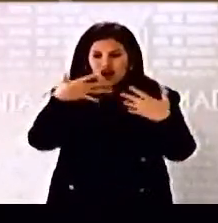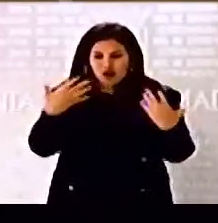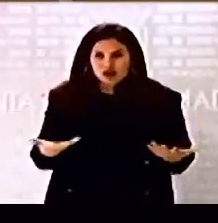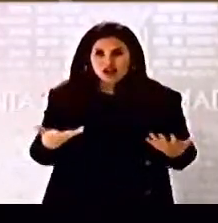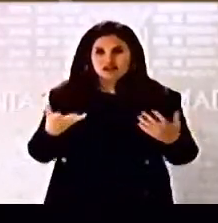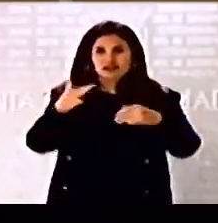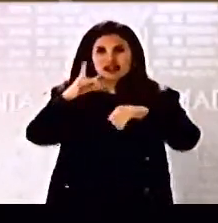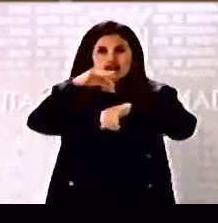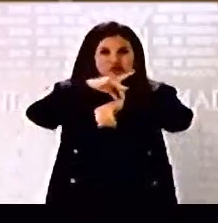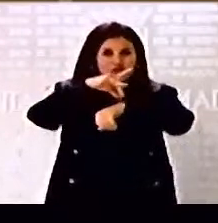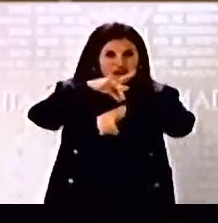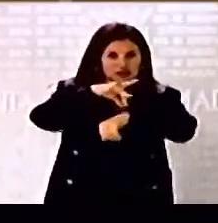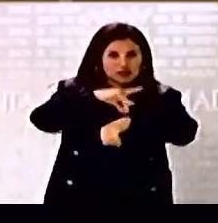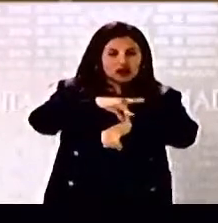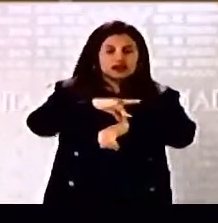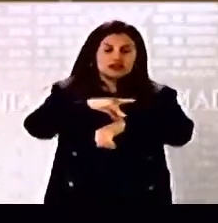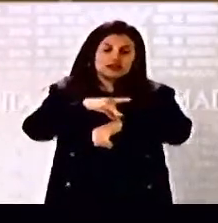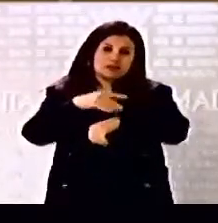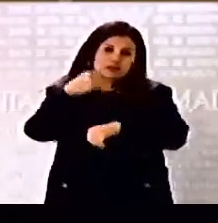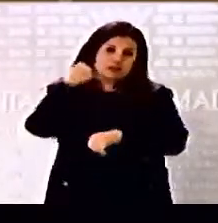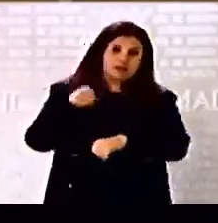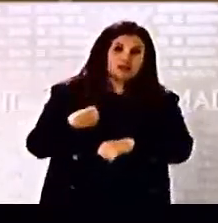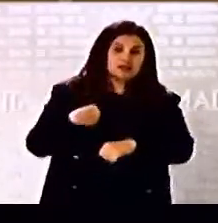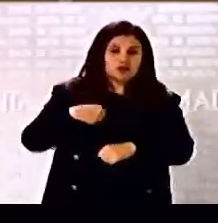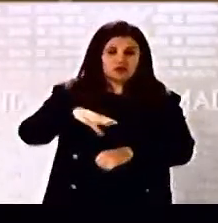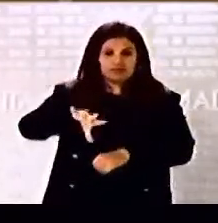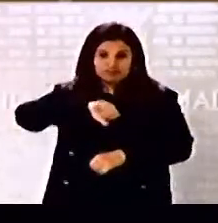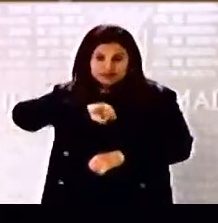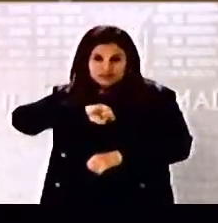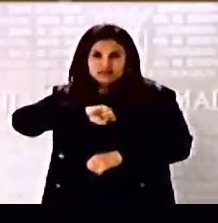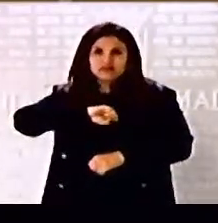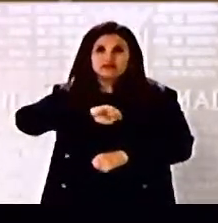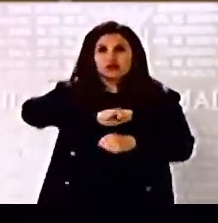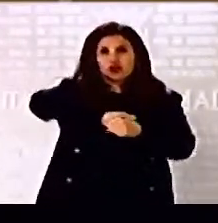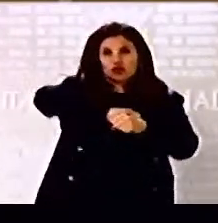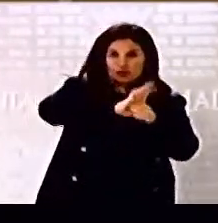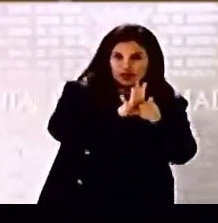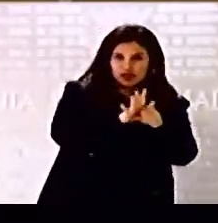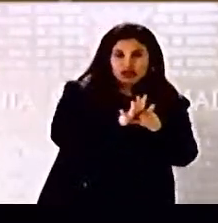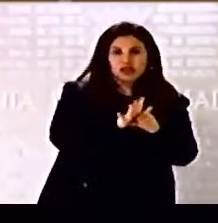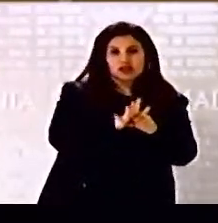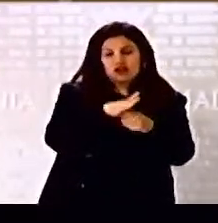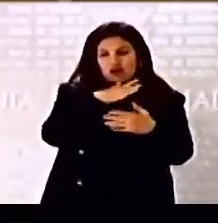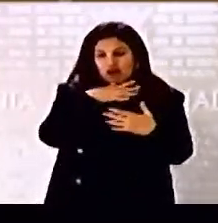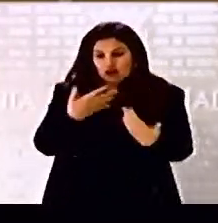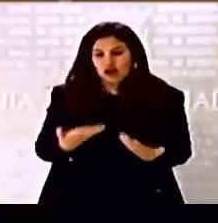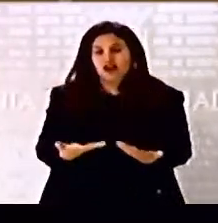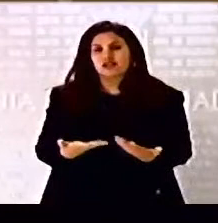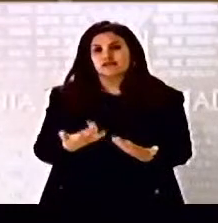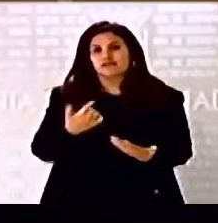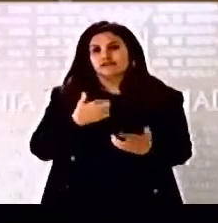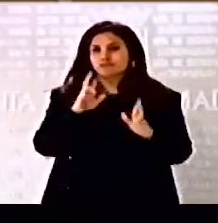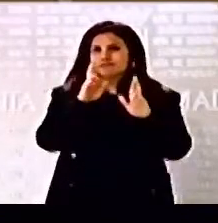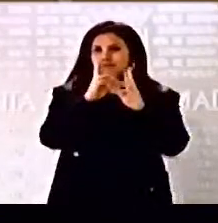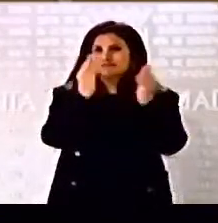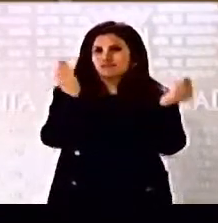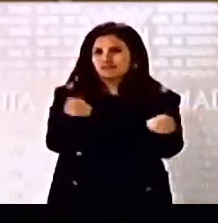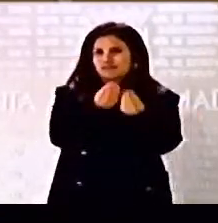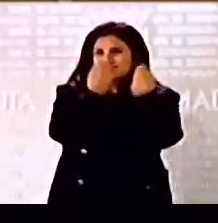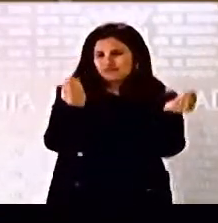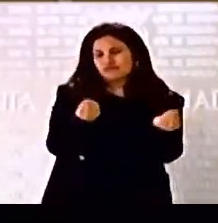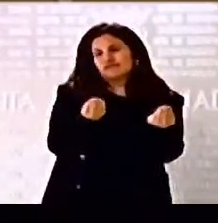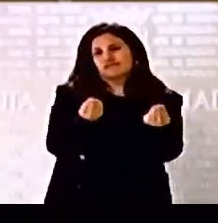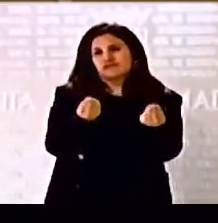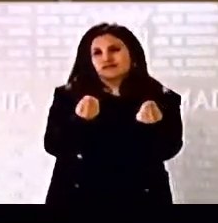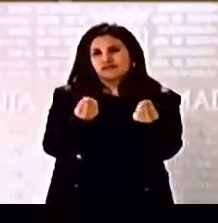a todas aquellas personas que, estando infectadas por el coronavirus, en este momento están atravesando la enfermedad de la